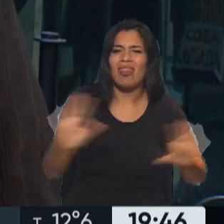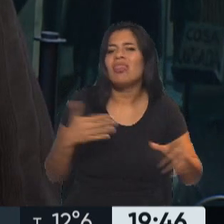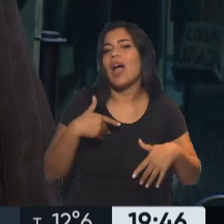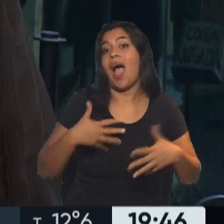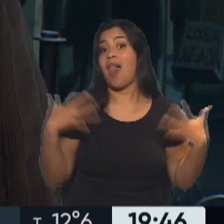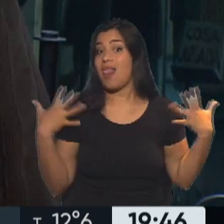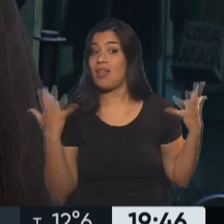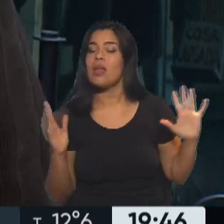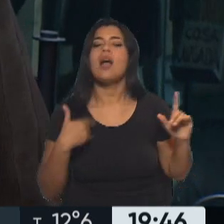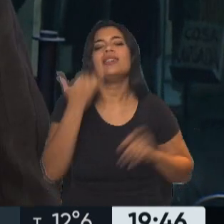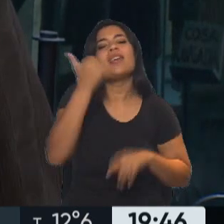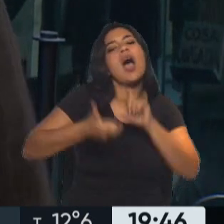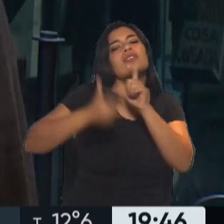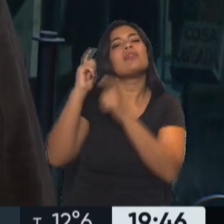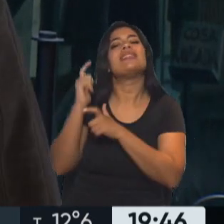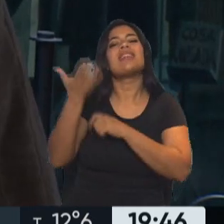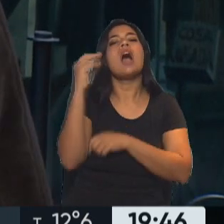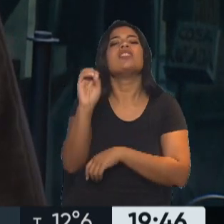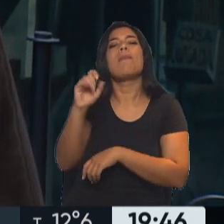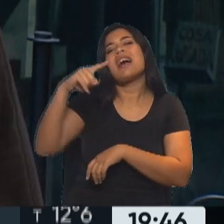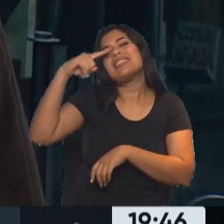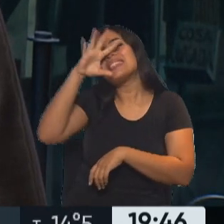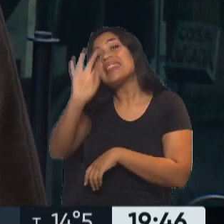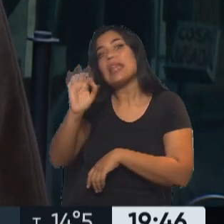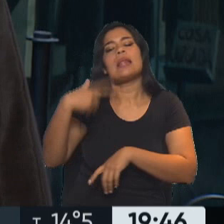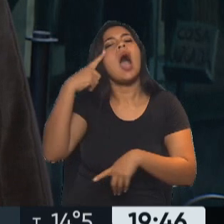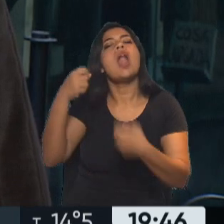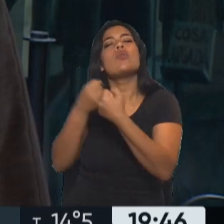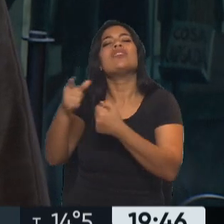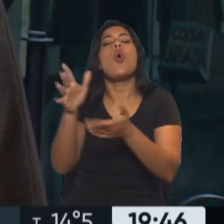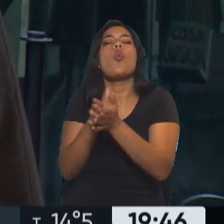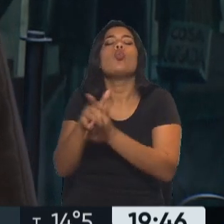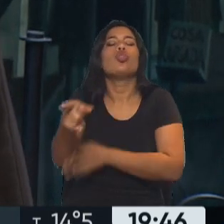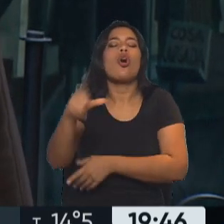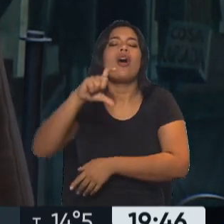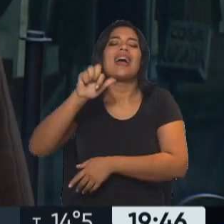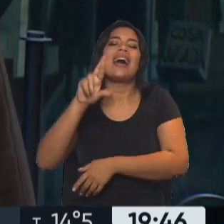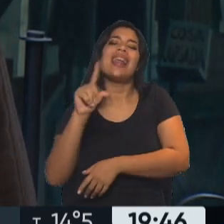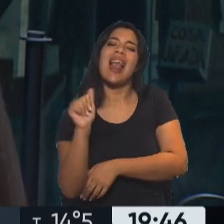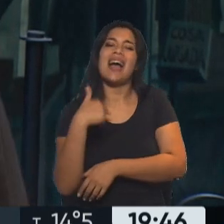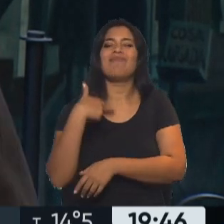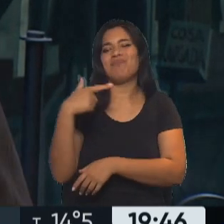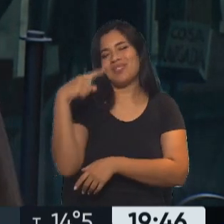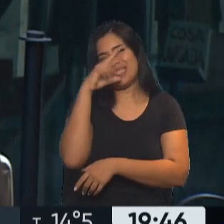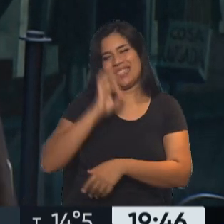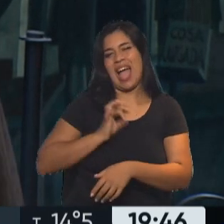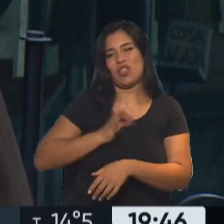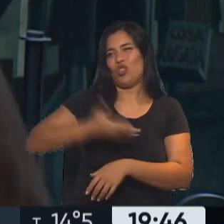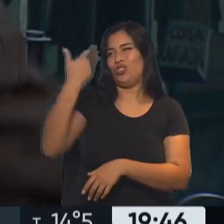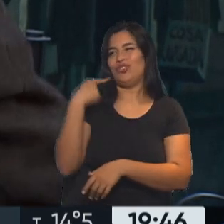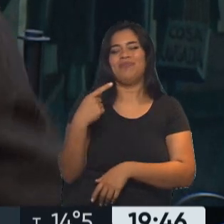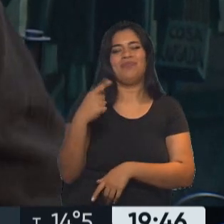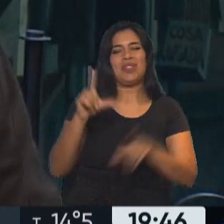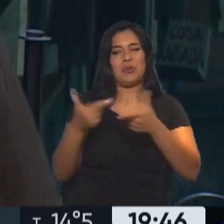Habíamos hecho una experiencia que llamó 70, que fue el aniversario con Carla, el aniversario de los 70 años de la televisión pública el año pasado,